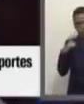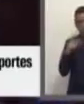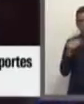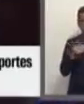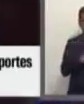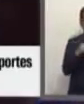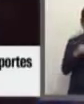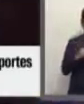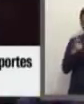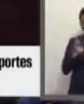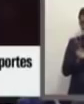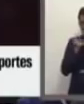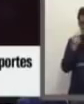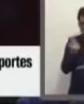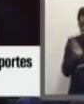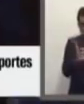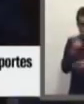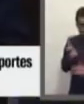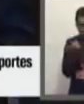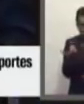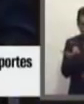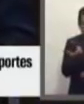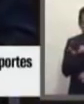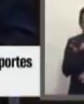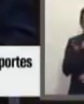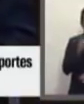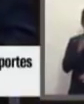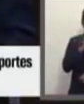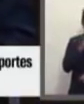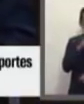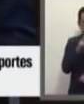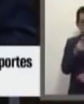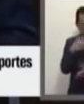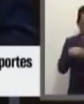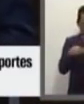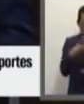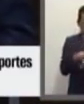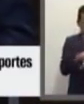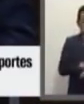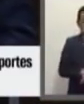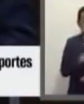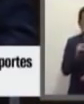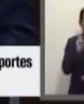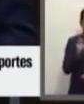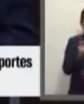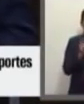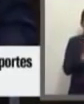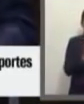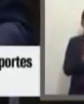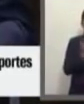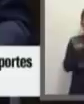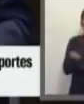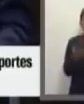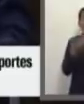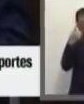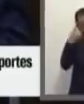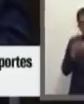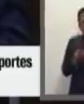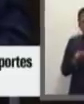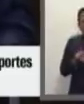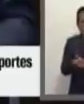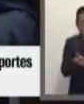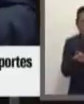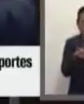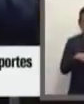simple y sencillamente se pagaron, como debe ser por ley, los gastos correspondientes al tren, fueron 21 millones de pesos, sé que no es una cantidad